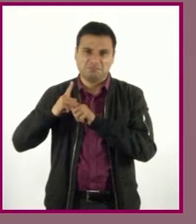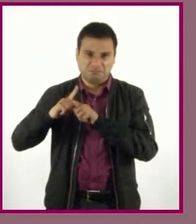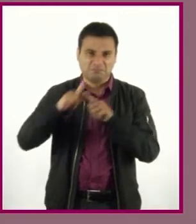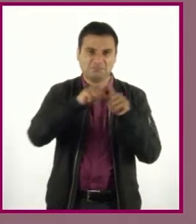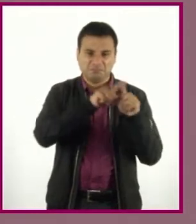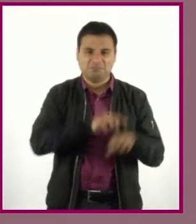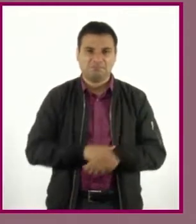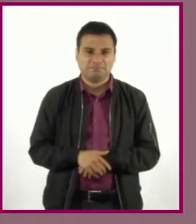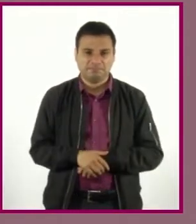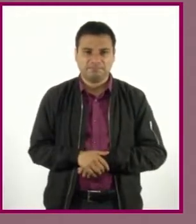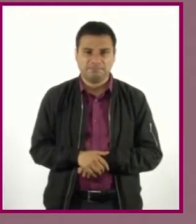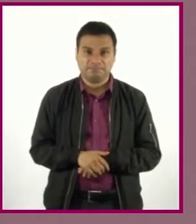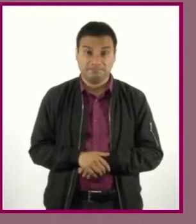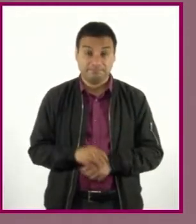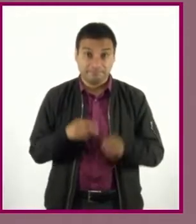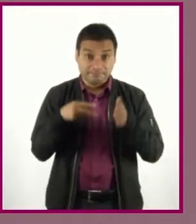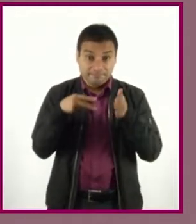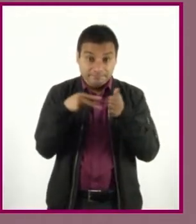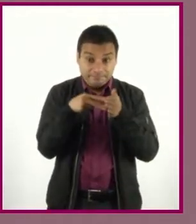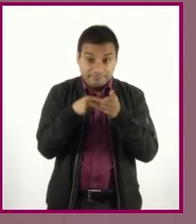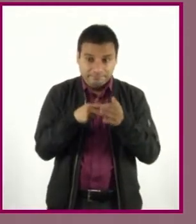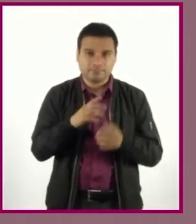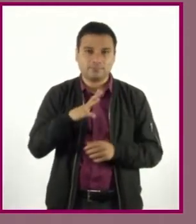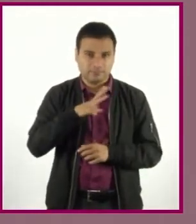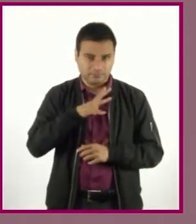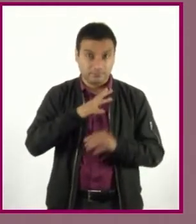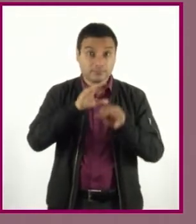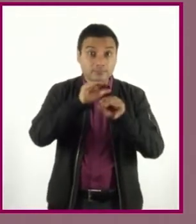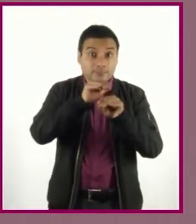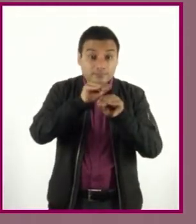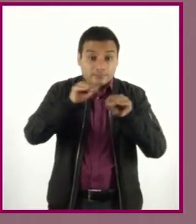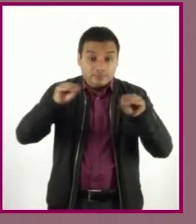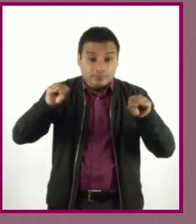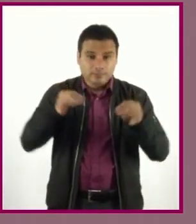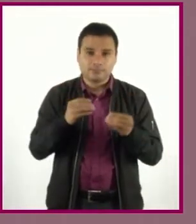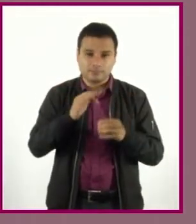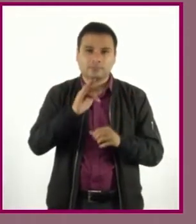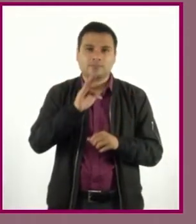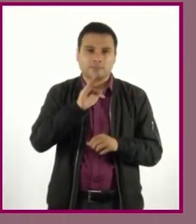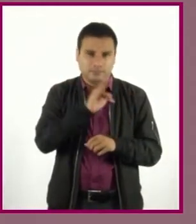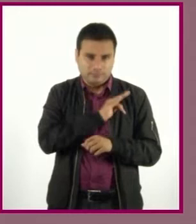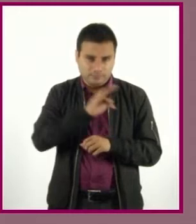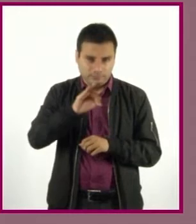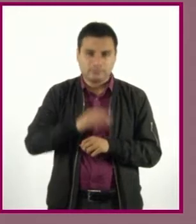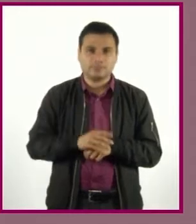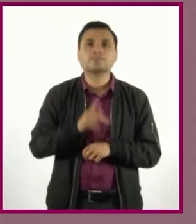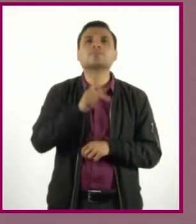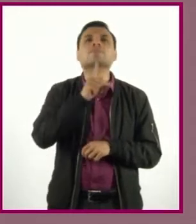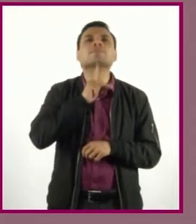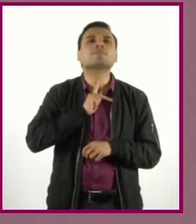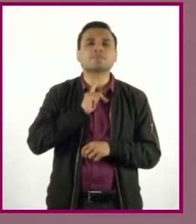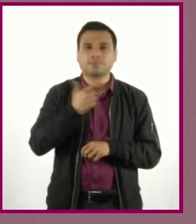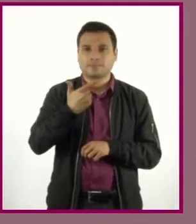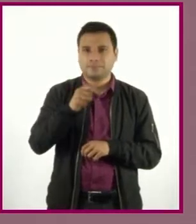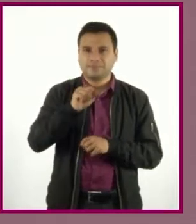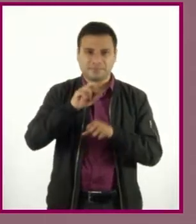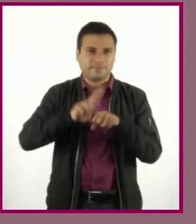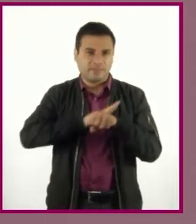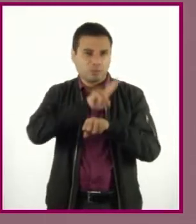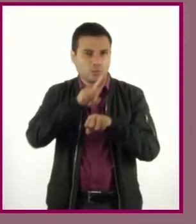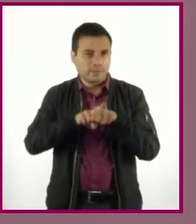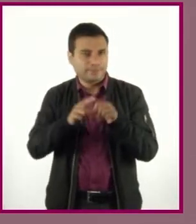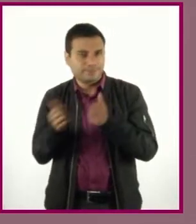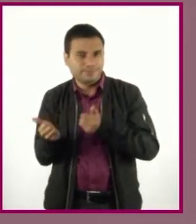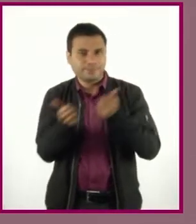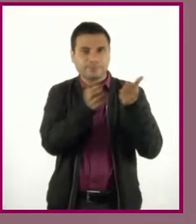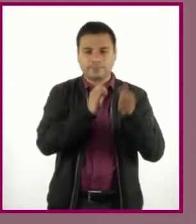El territorio sirio forma parte del desierto, por el que se puede trasladar directamente petróleo y gas natural del Golfo Pérsico